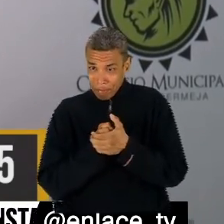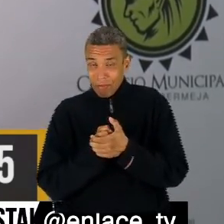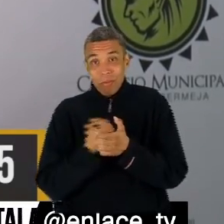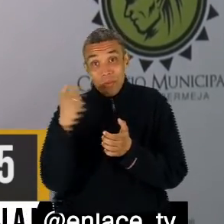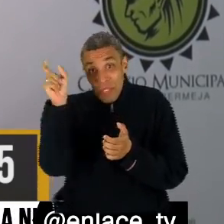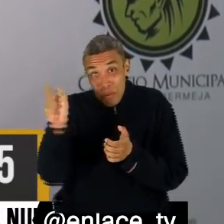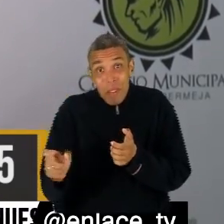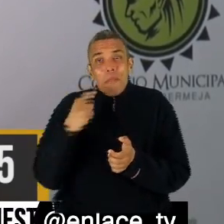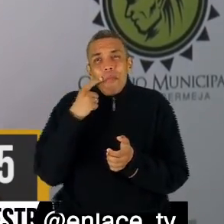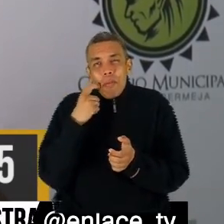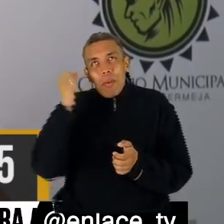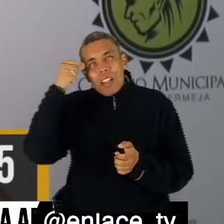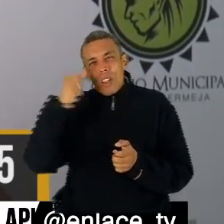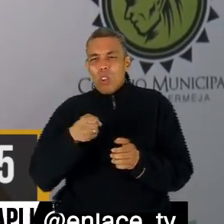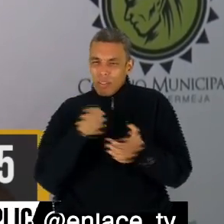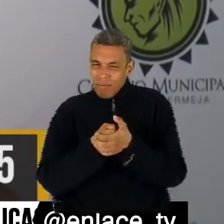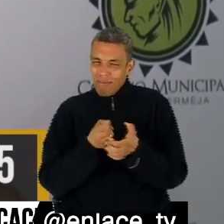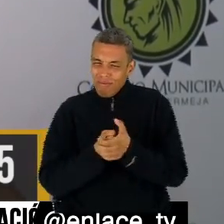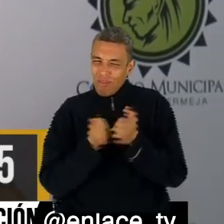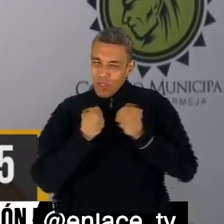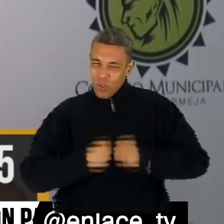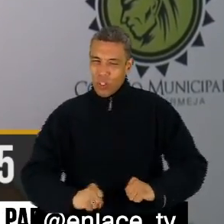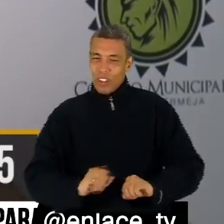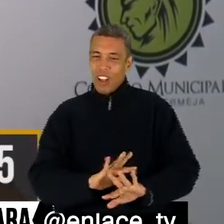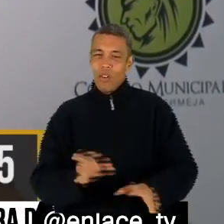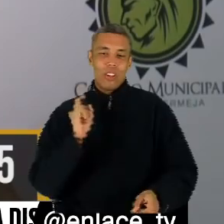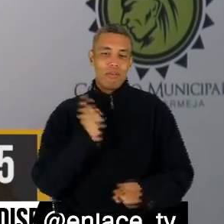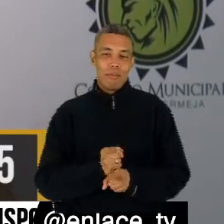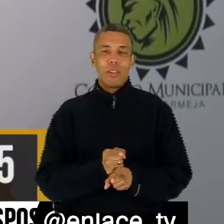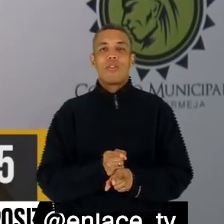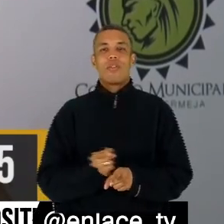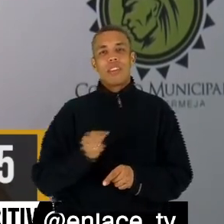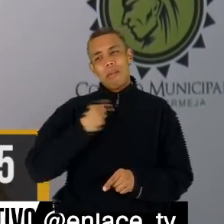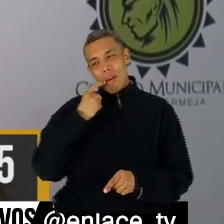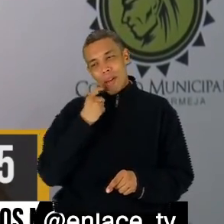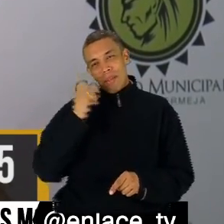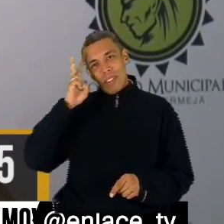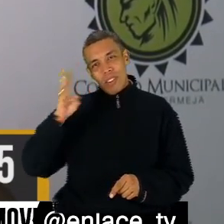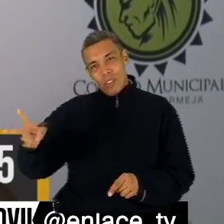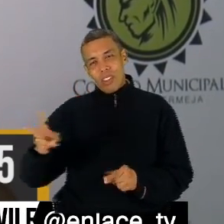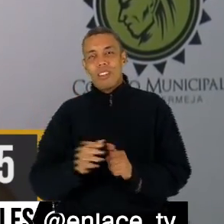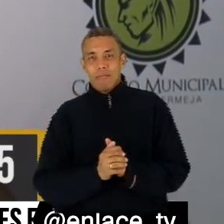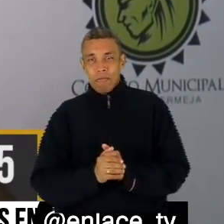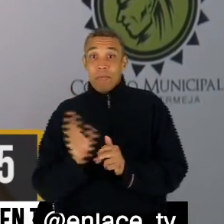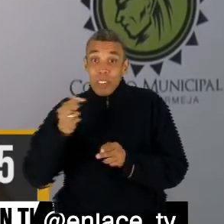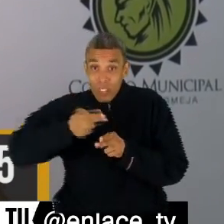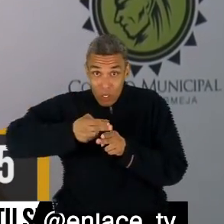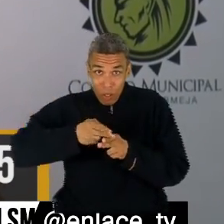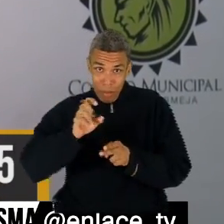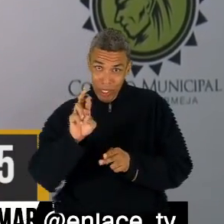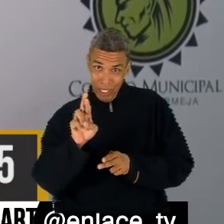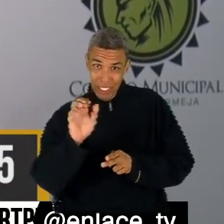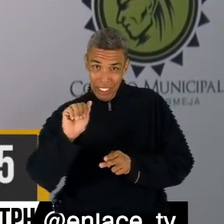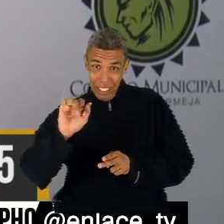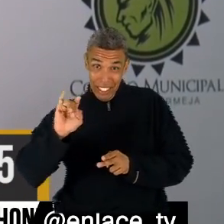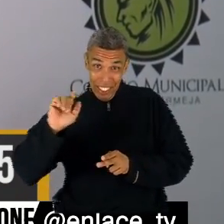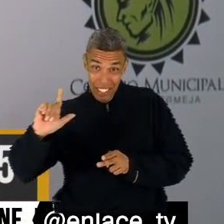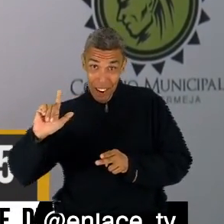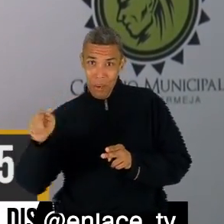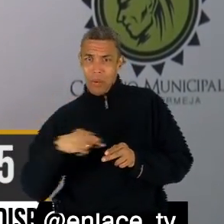traiga a consideración este tipo de iniciativas que sobre todo buscan, además de eso, que Barranca Bermeja tenga un sentido